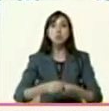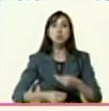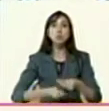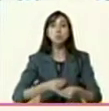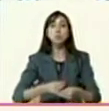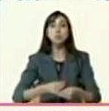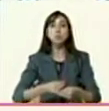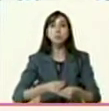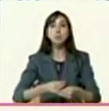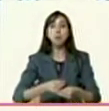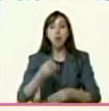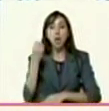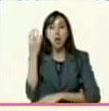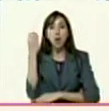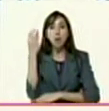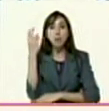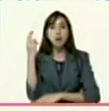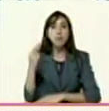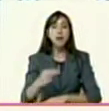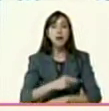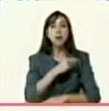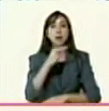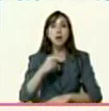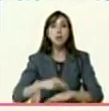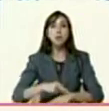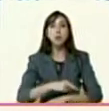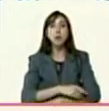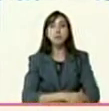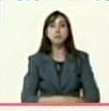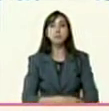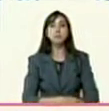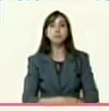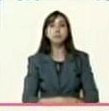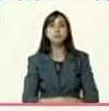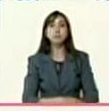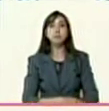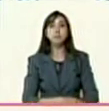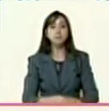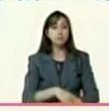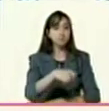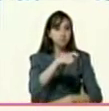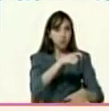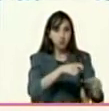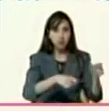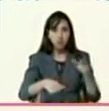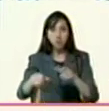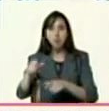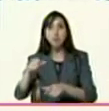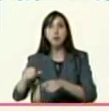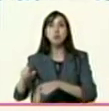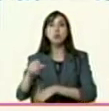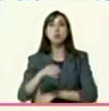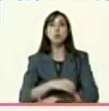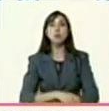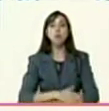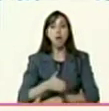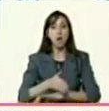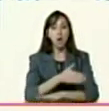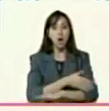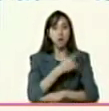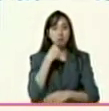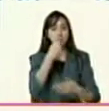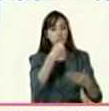por la Asamblea Nacional en desacato de los ciudadanos antes mencionados.